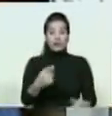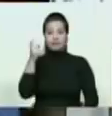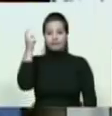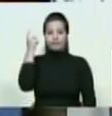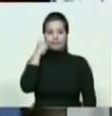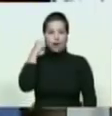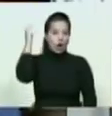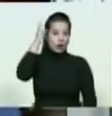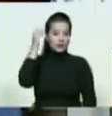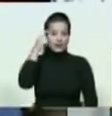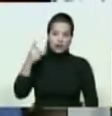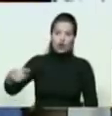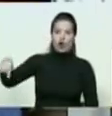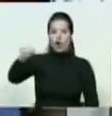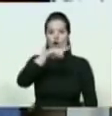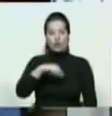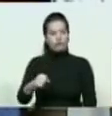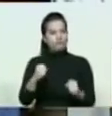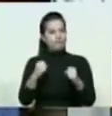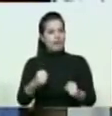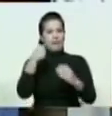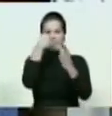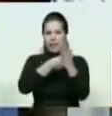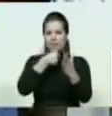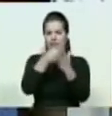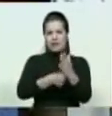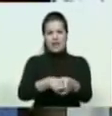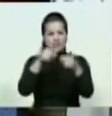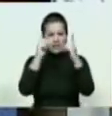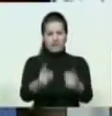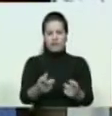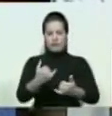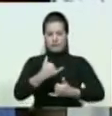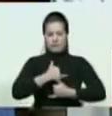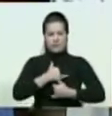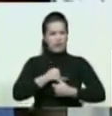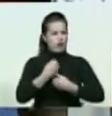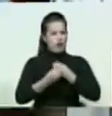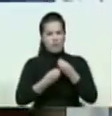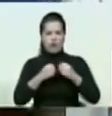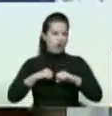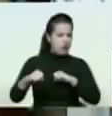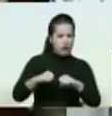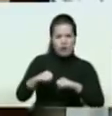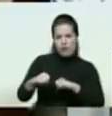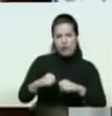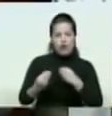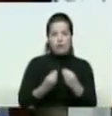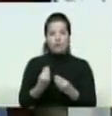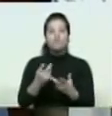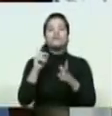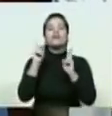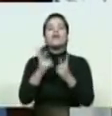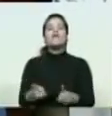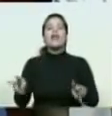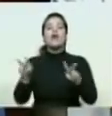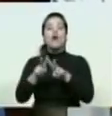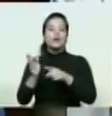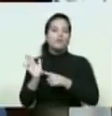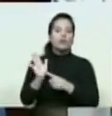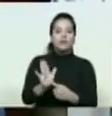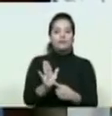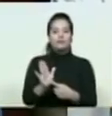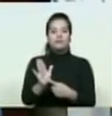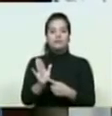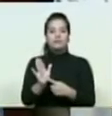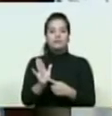definitiva. Y esa batalla tiene que ganarla necesariamente los valores. No la pueden ganar